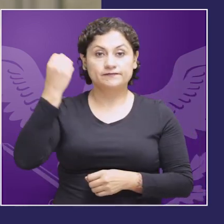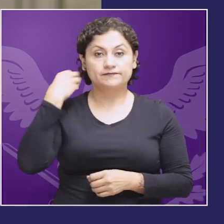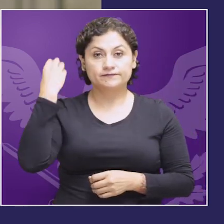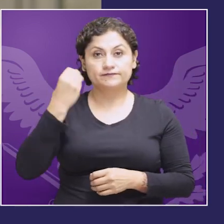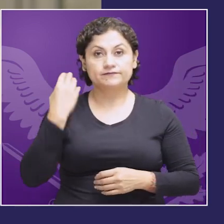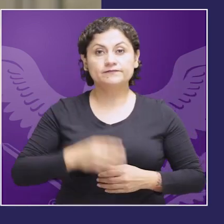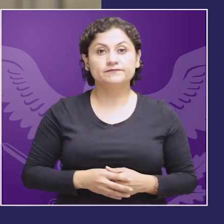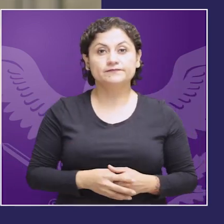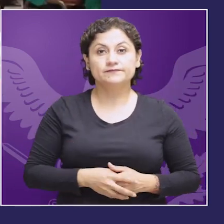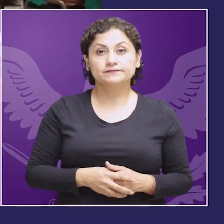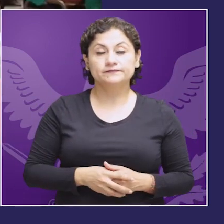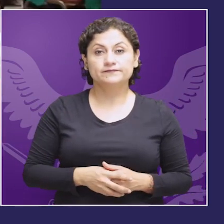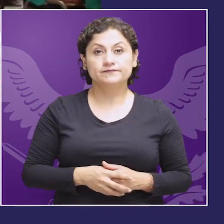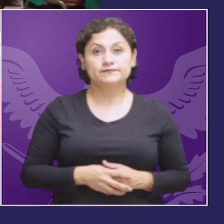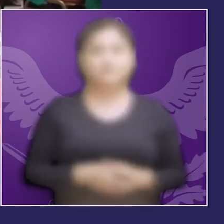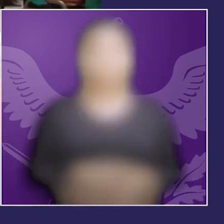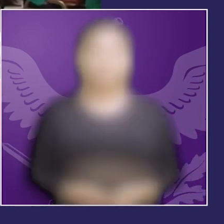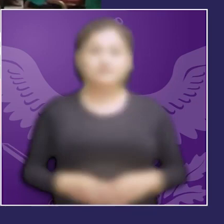Paso a la segunda ponente.